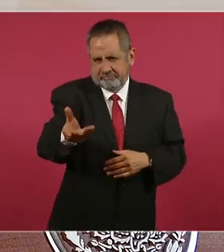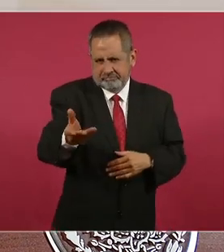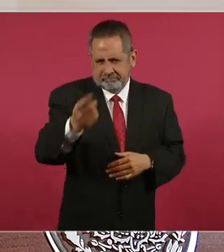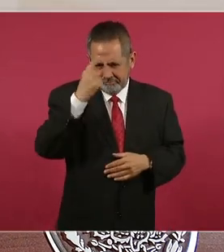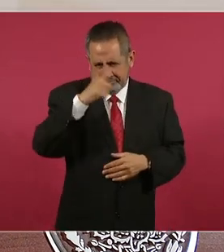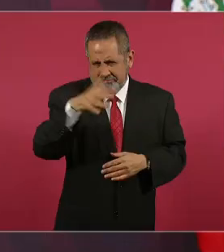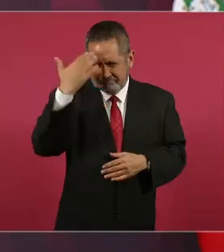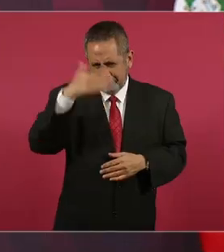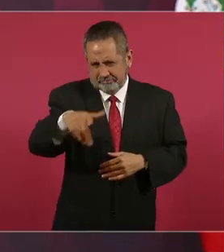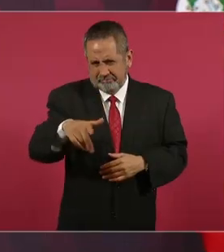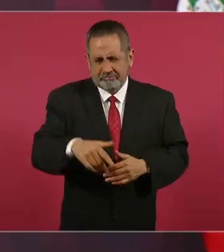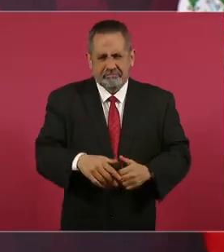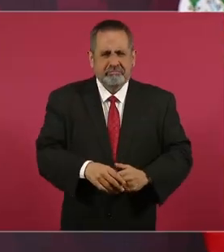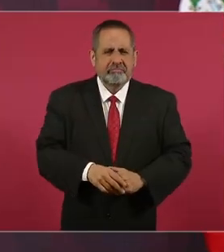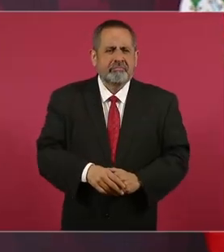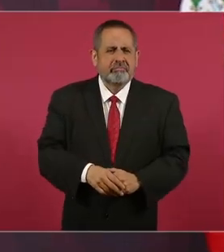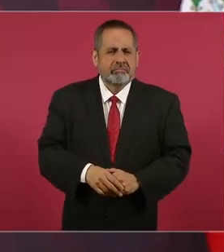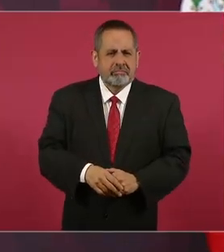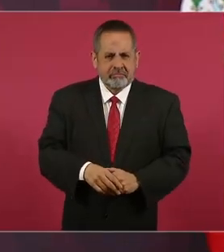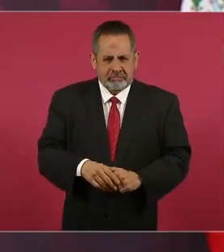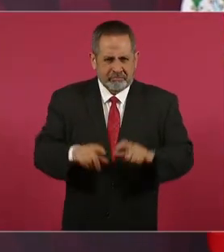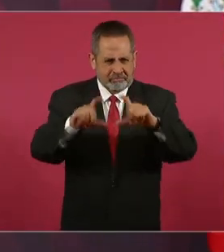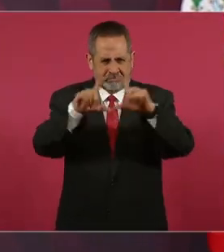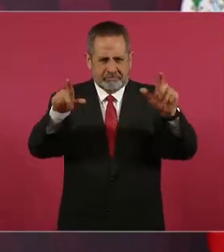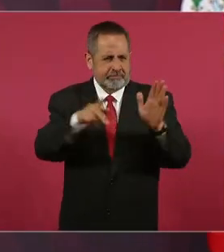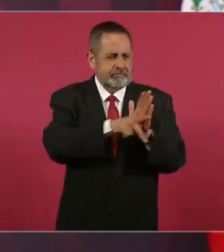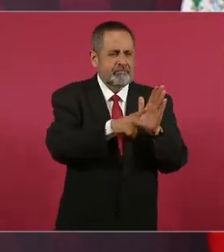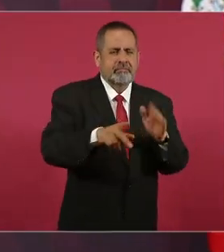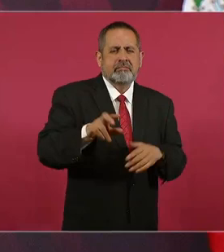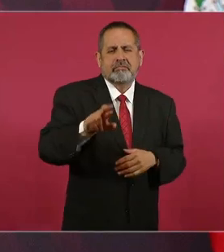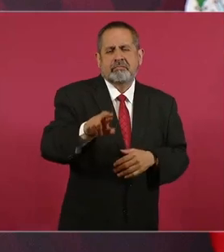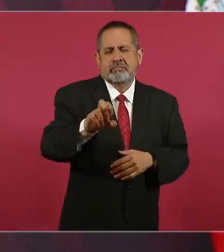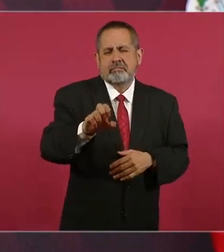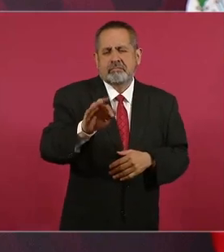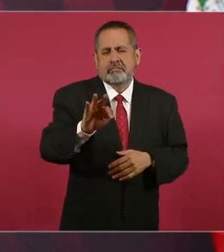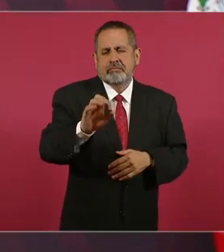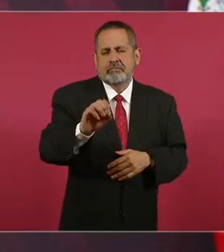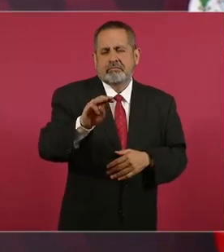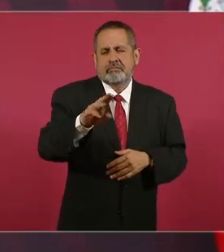¿sí? ¿Sí? ¿La del Reforma?